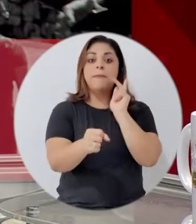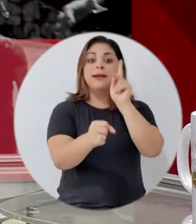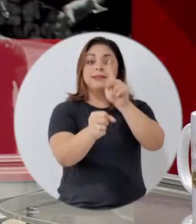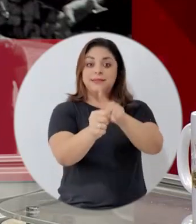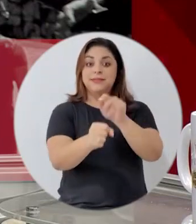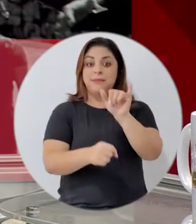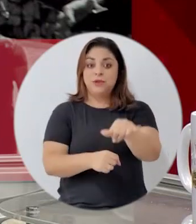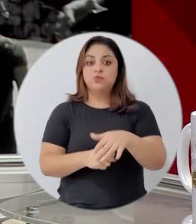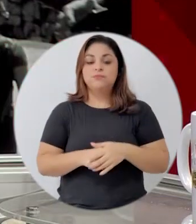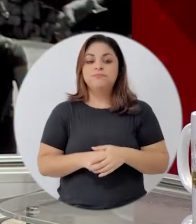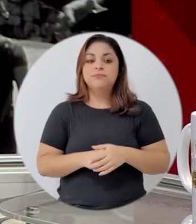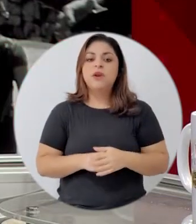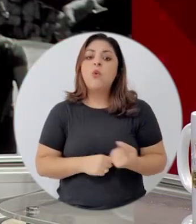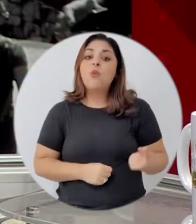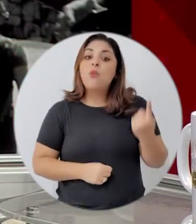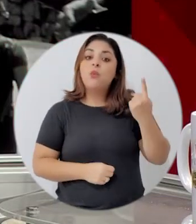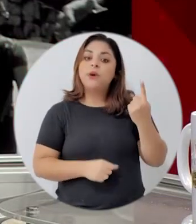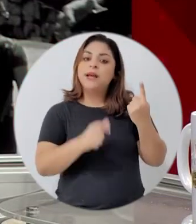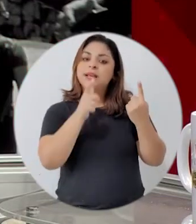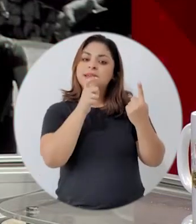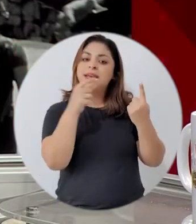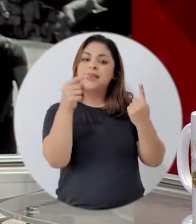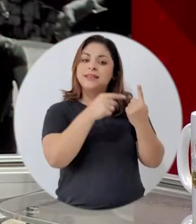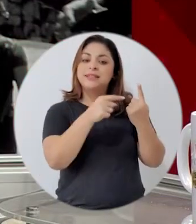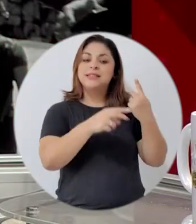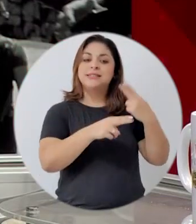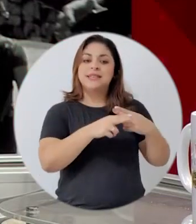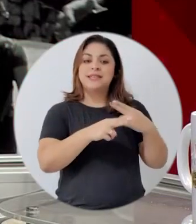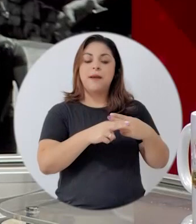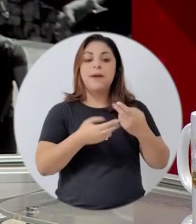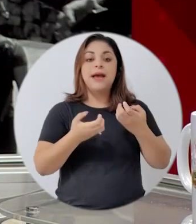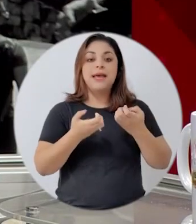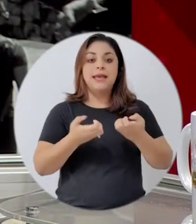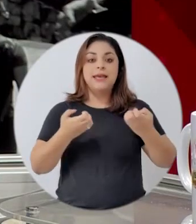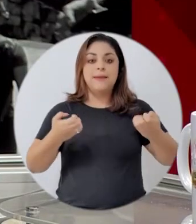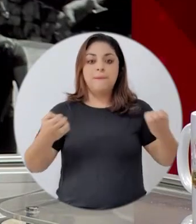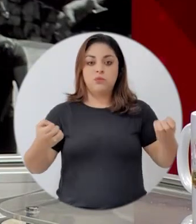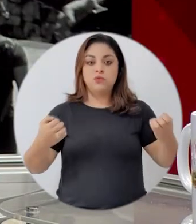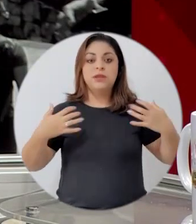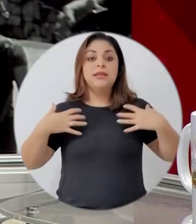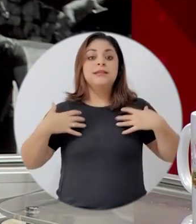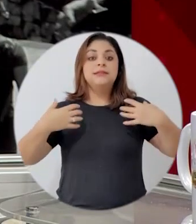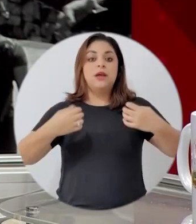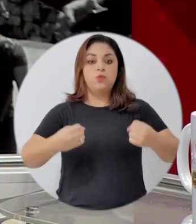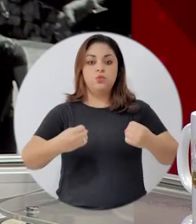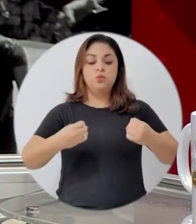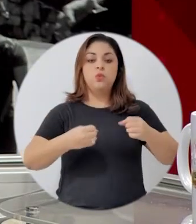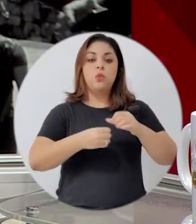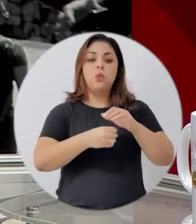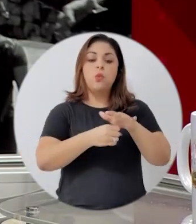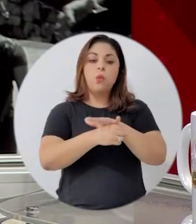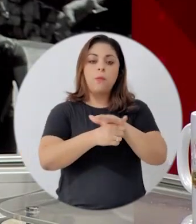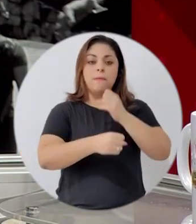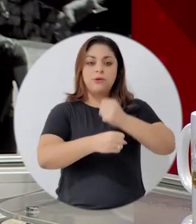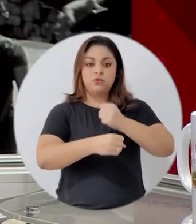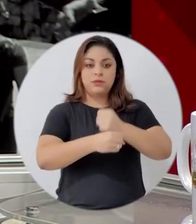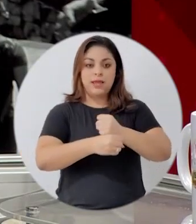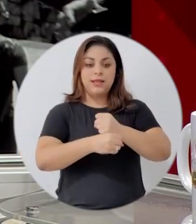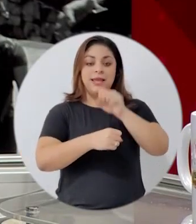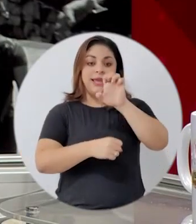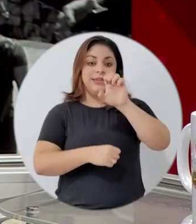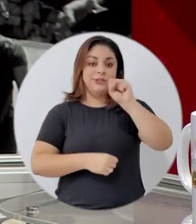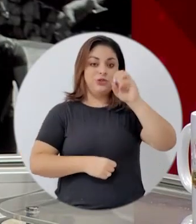esta iniciativa. Una de ellas es Equipos de Salud Ocupacional, ESOSA, que brinda el